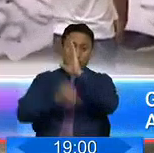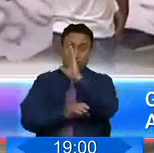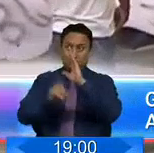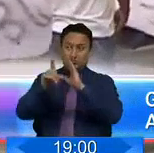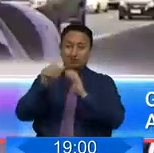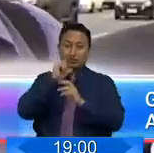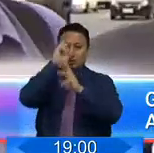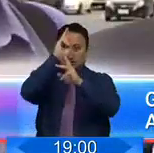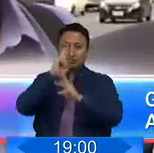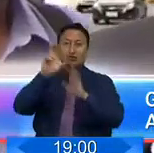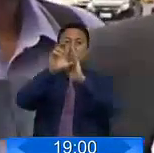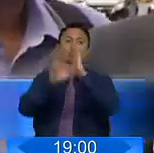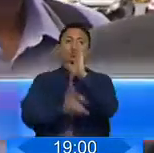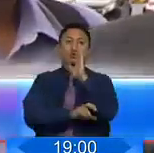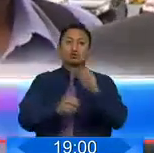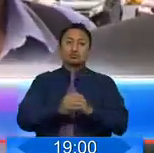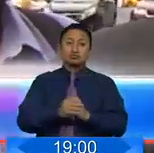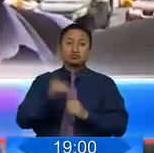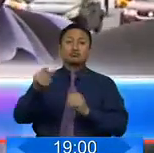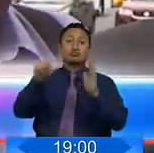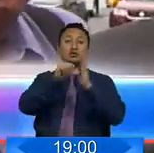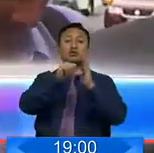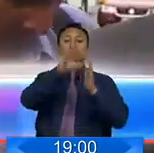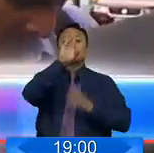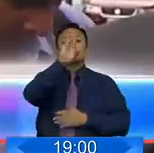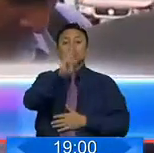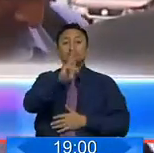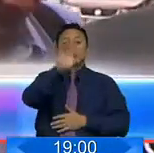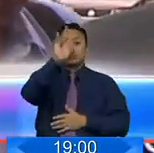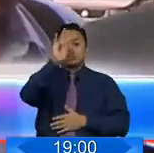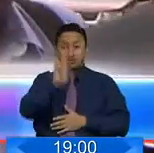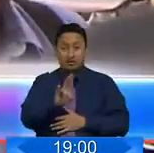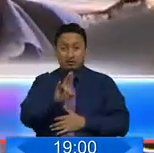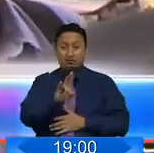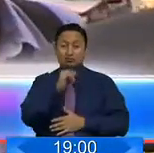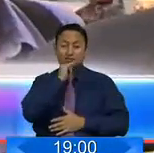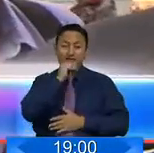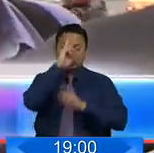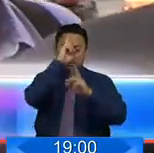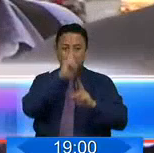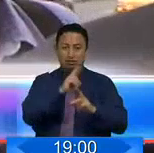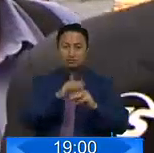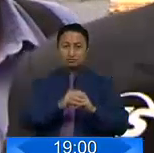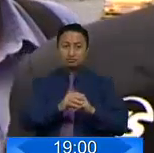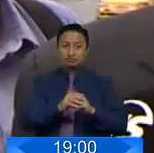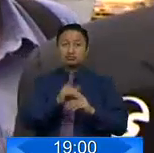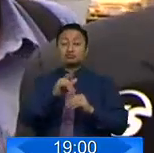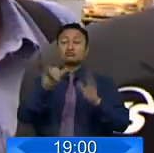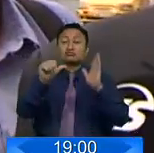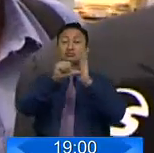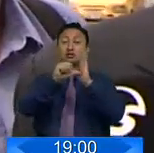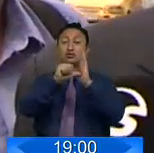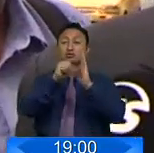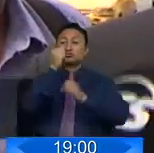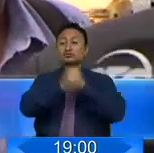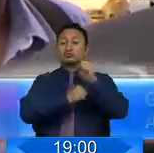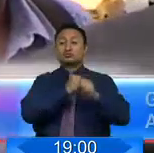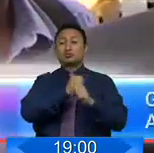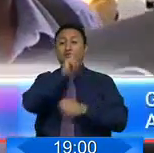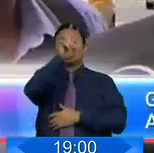hicieron, porque están violentando el artículo 67 de la Constitución. Es un artículo que en el año 2008